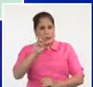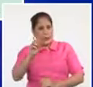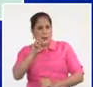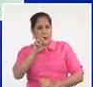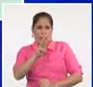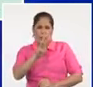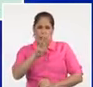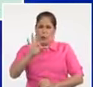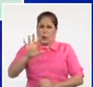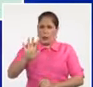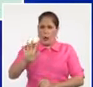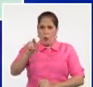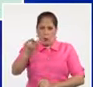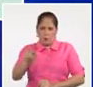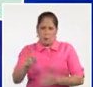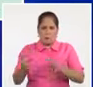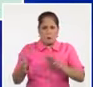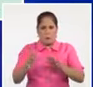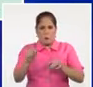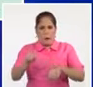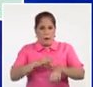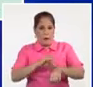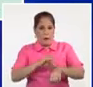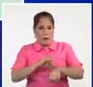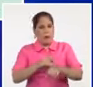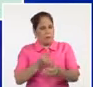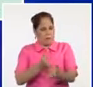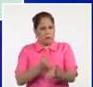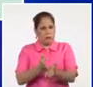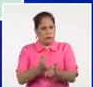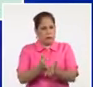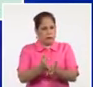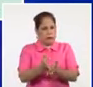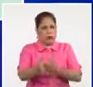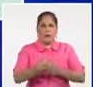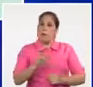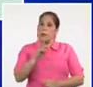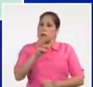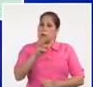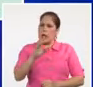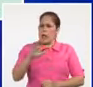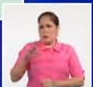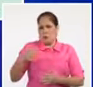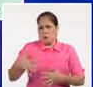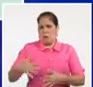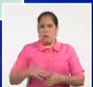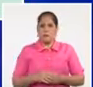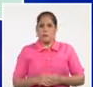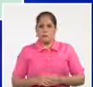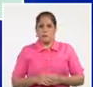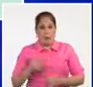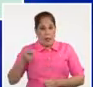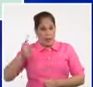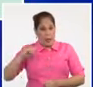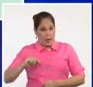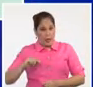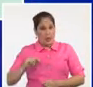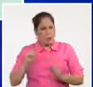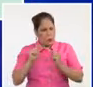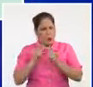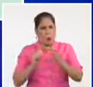384 casos, de los 300, se ha mantenido ahí 300 y algo siempre. En el día de ayer un poco